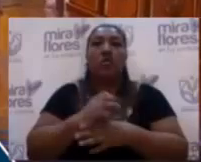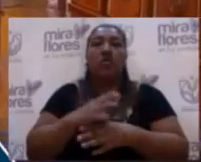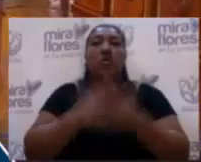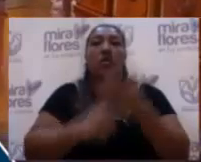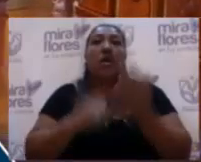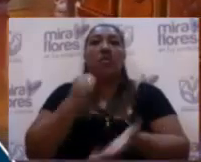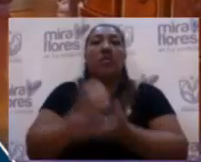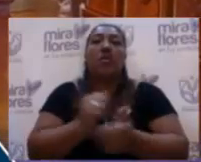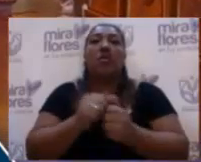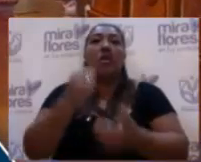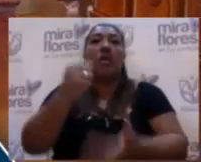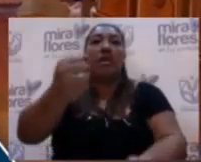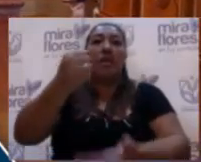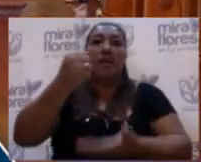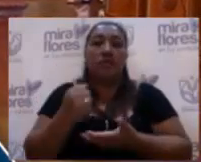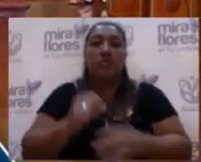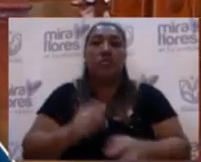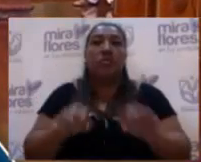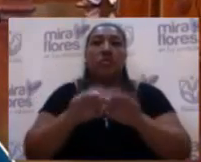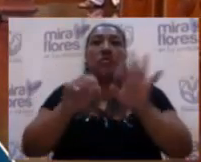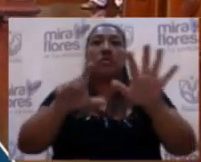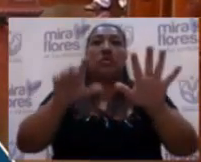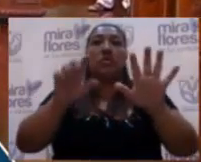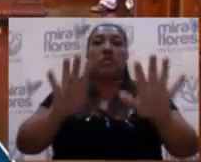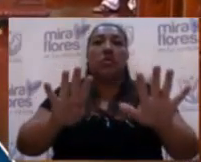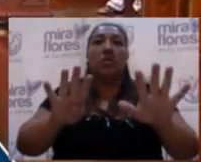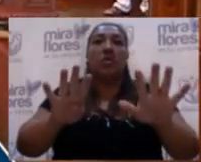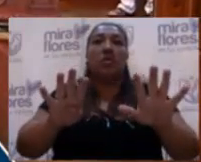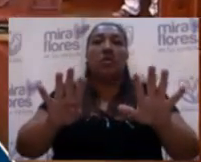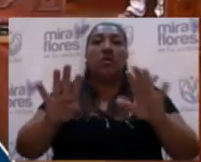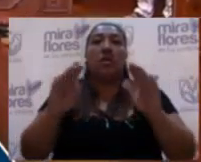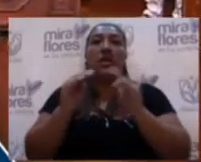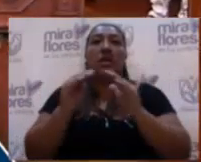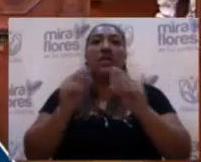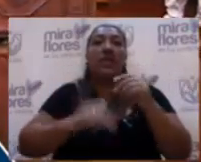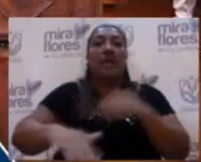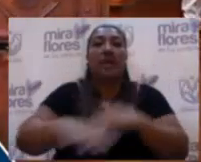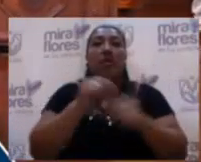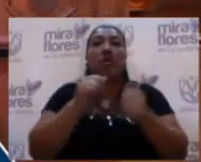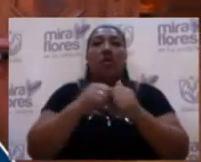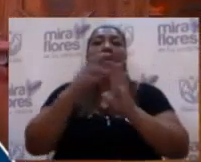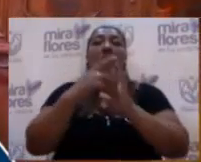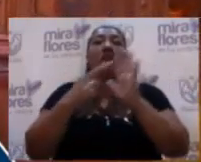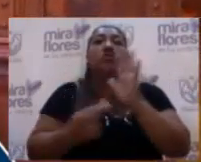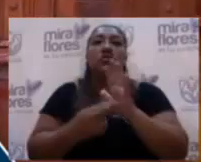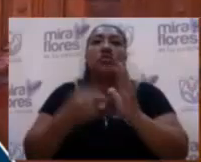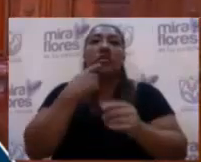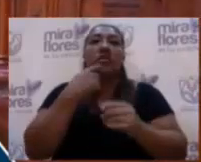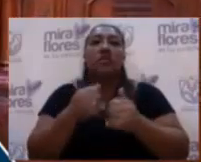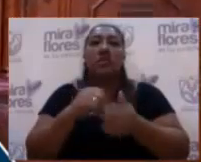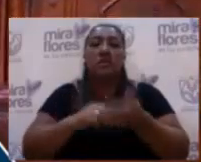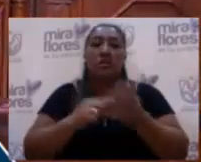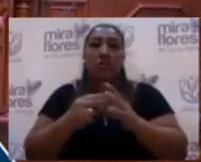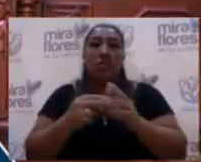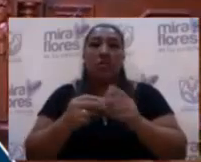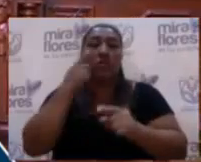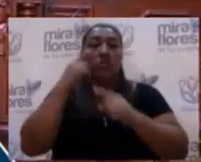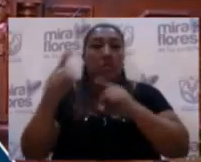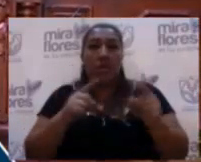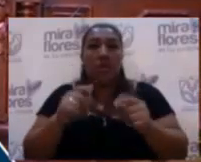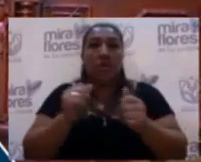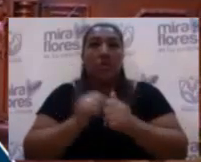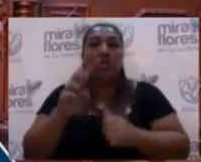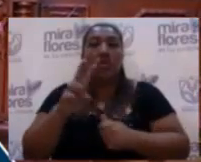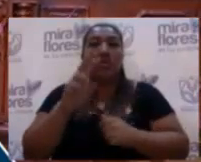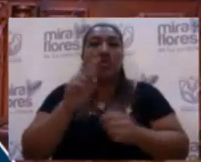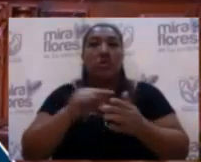aprueba la donación consistente en 79 bienes dados de baja mediante resolución de Gerencia de Administración y Finanzas número